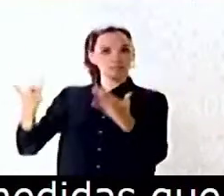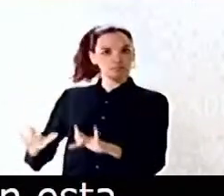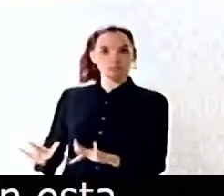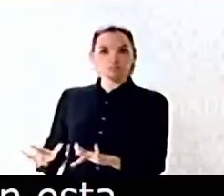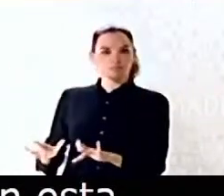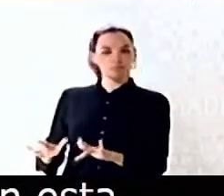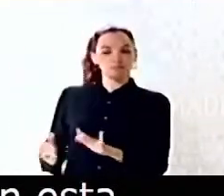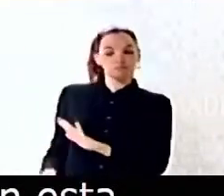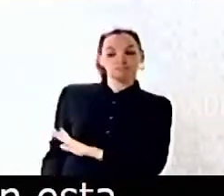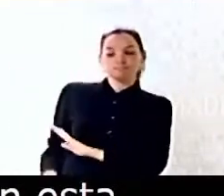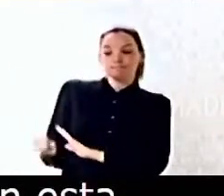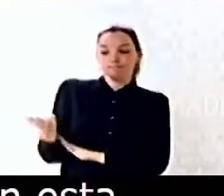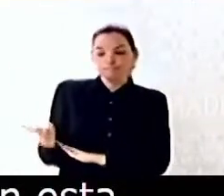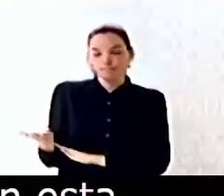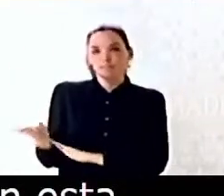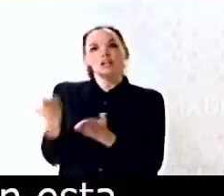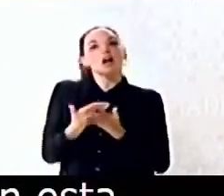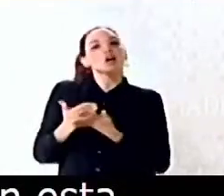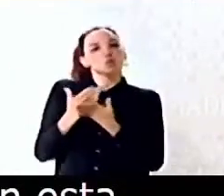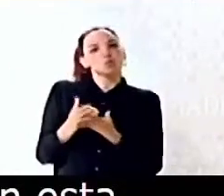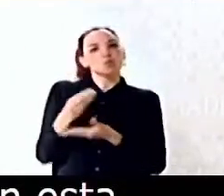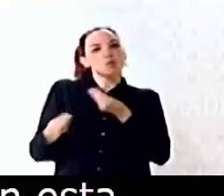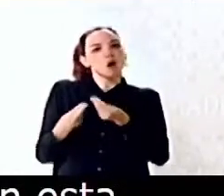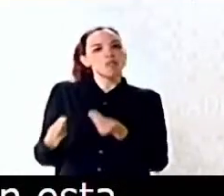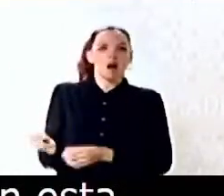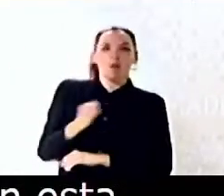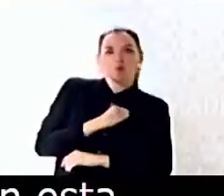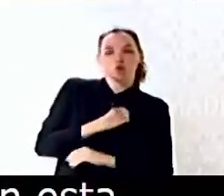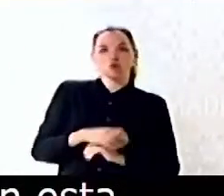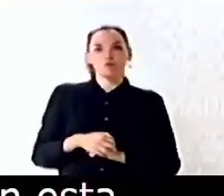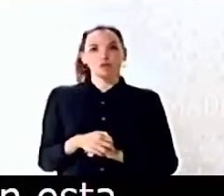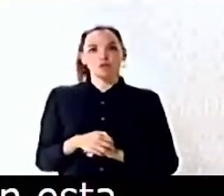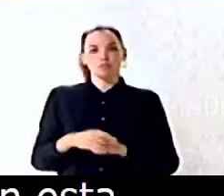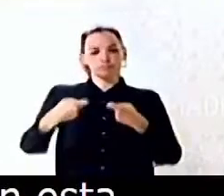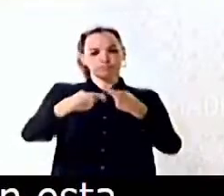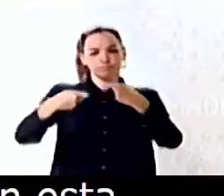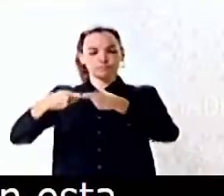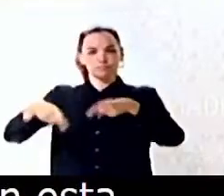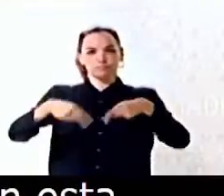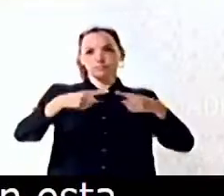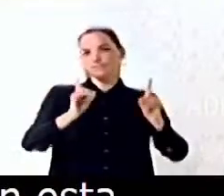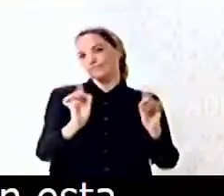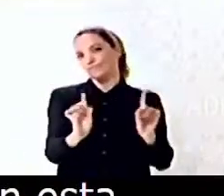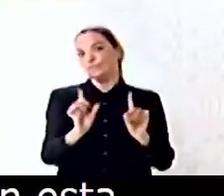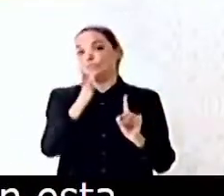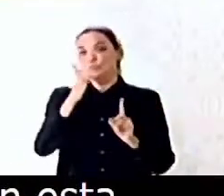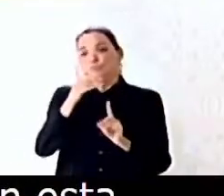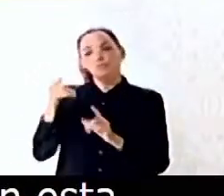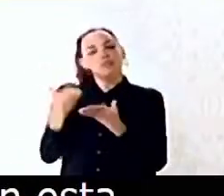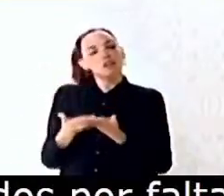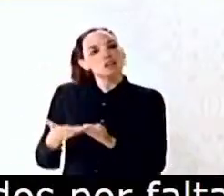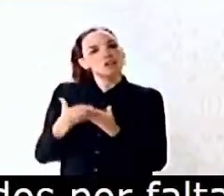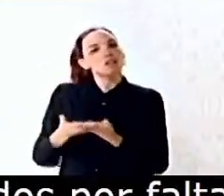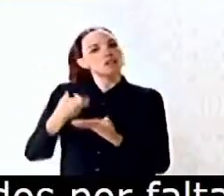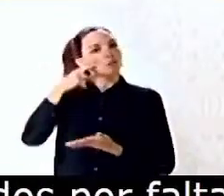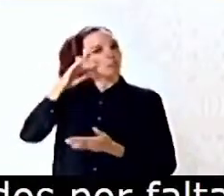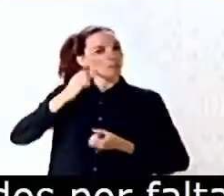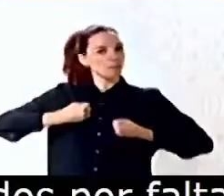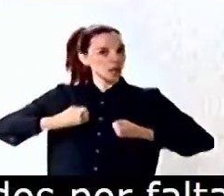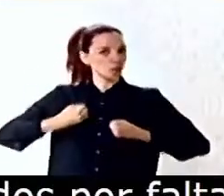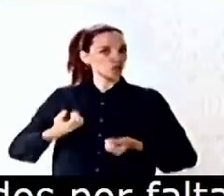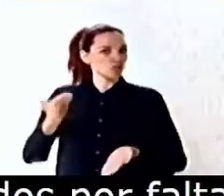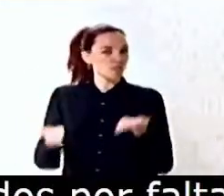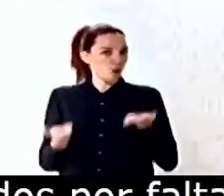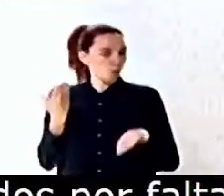cejados por falta de estudios ni estemos cejados por falta de evaluación de expertos, sino